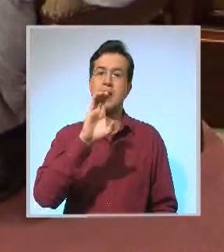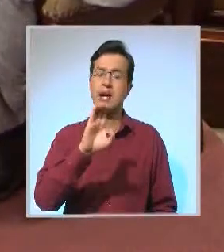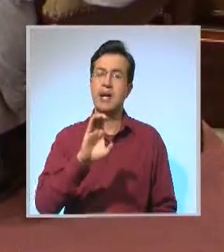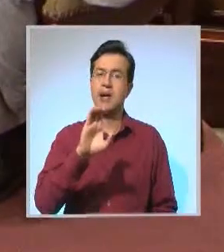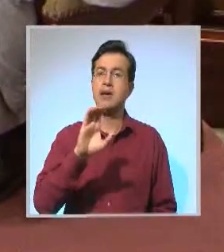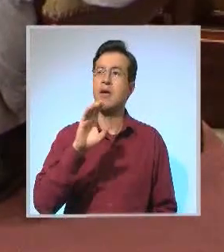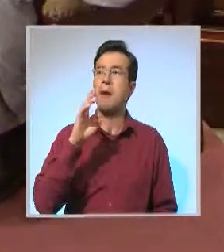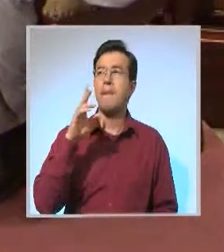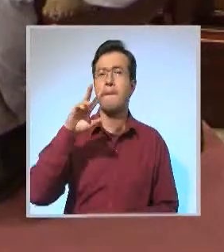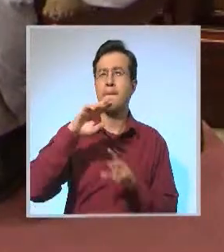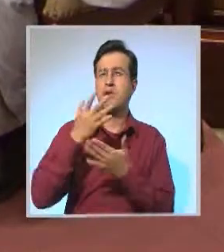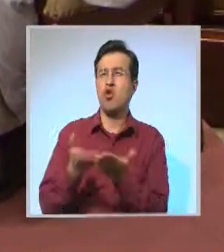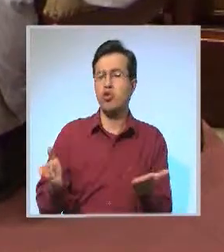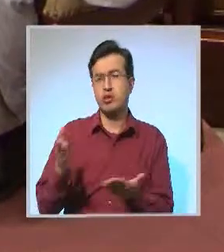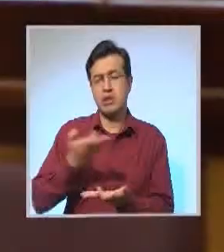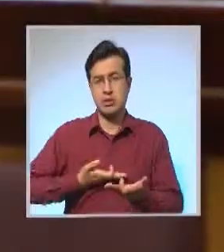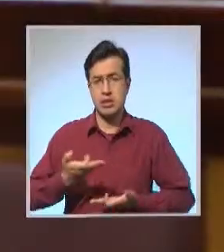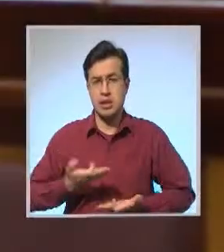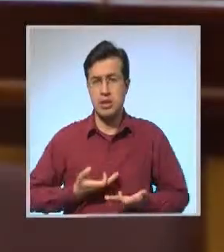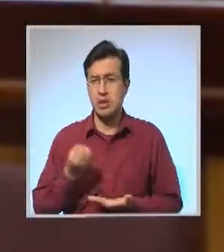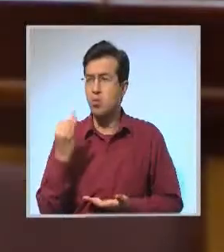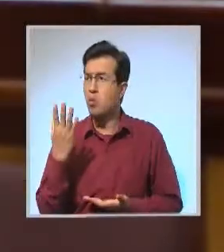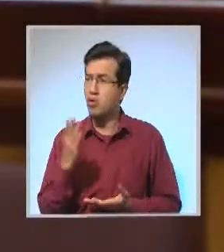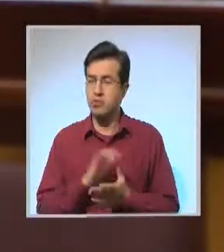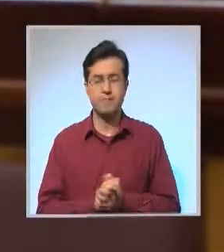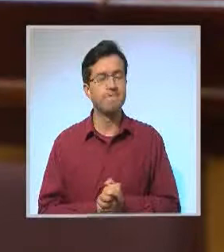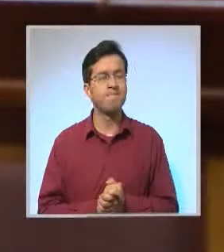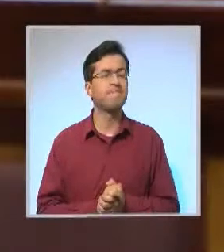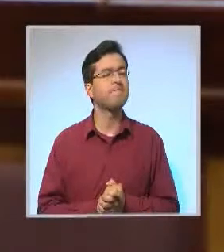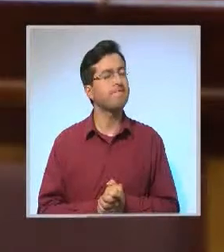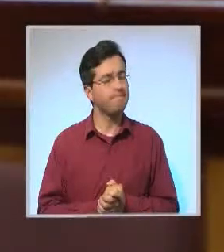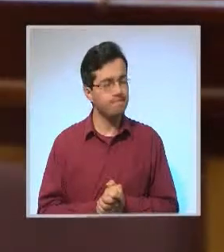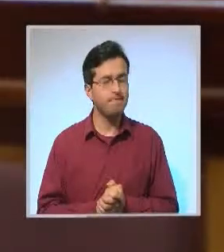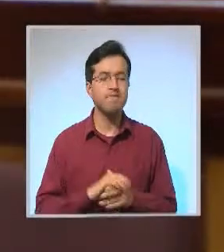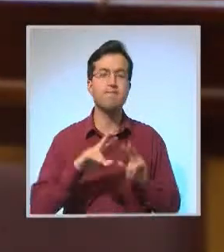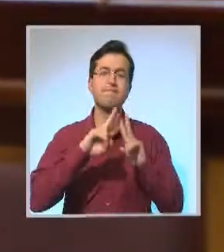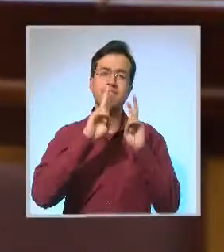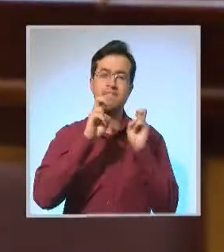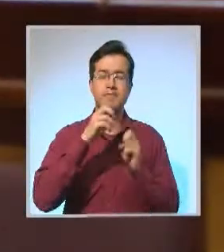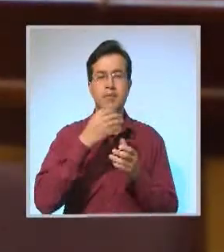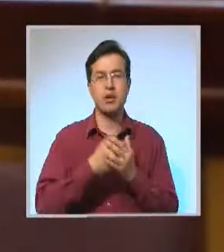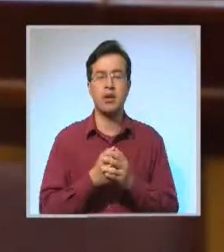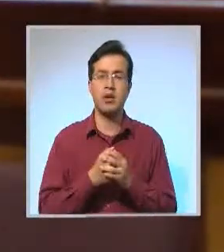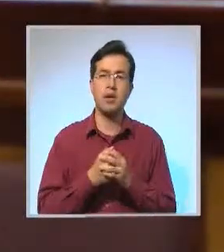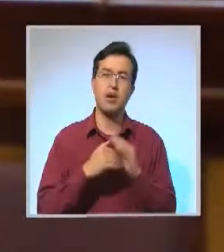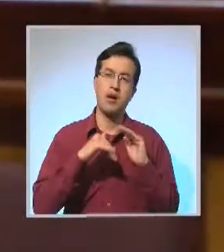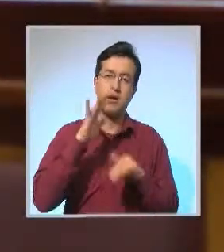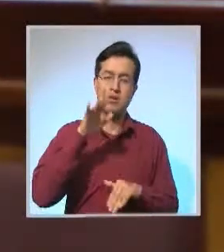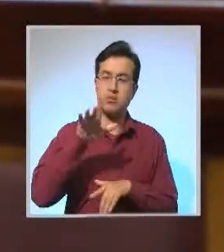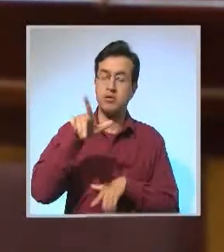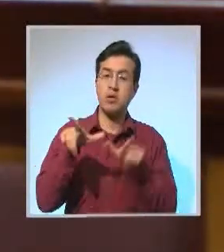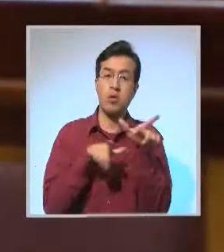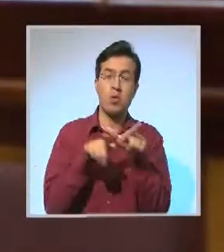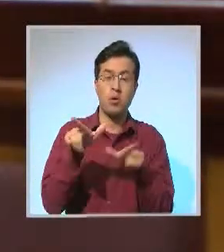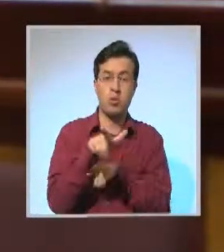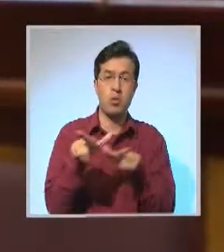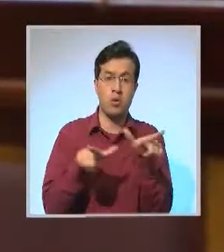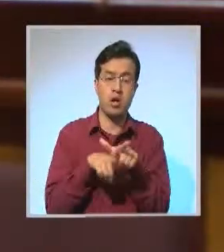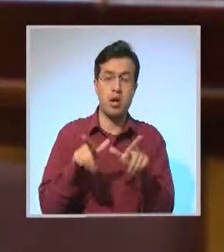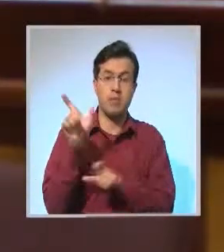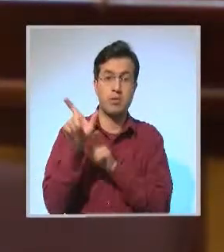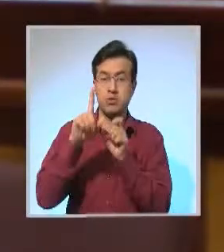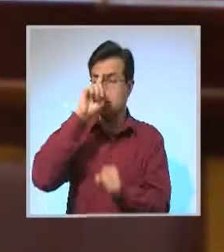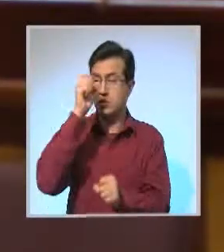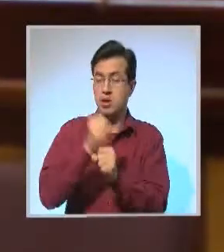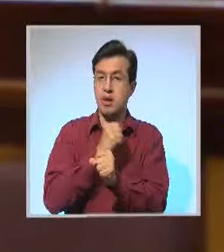precios del consumidor sí con respecto a los incrementos que por razones de ubicación geográfica tienen los trabajadores